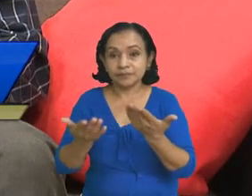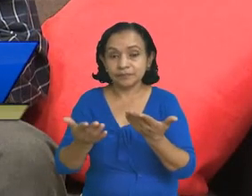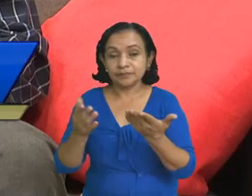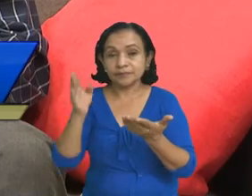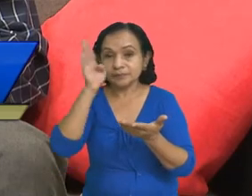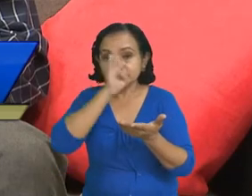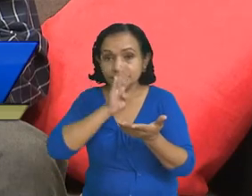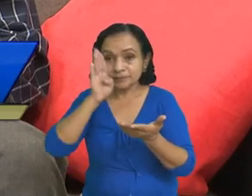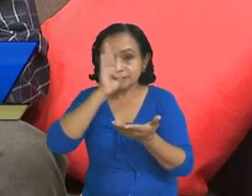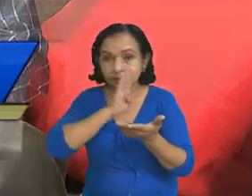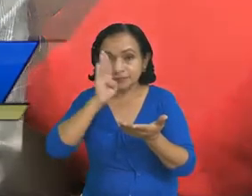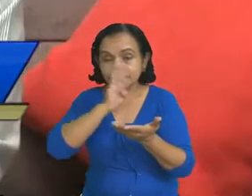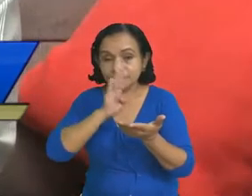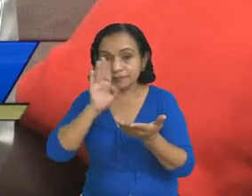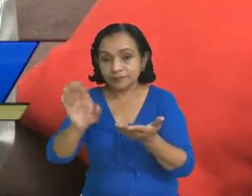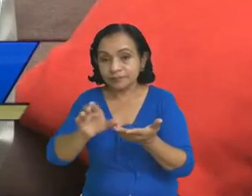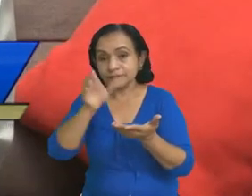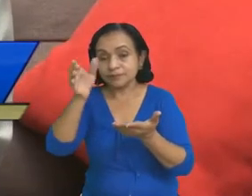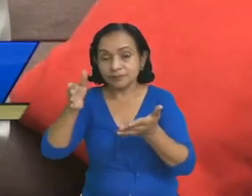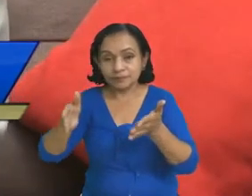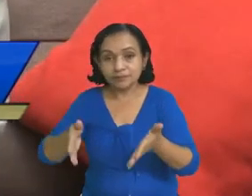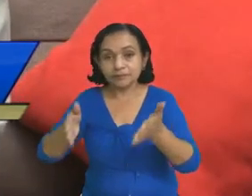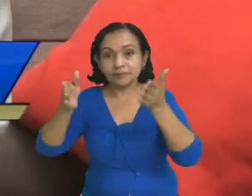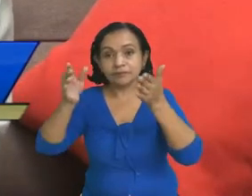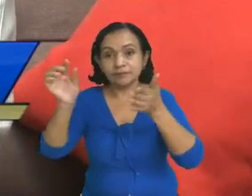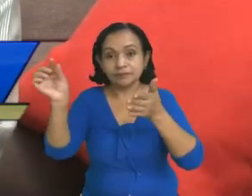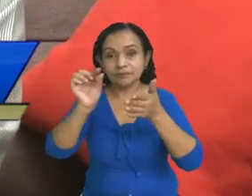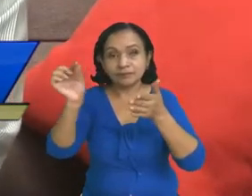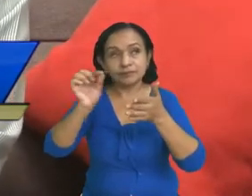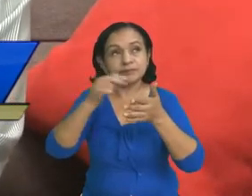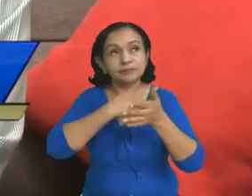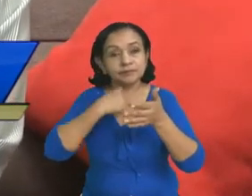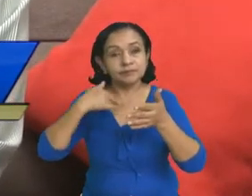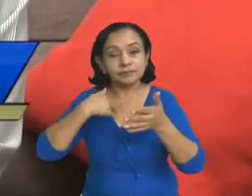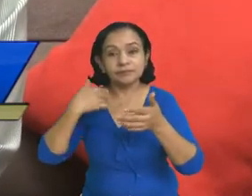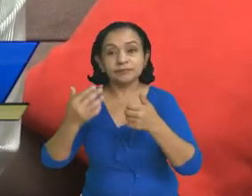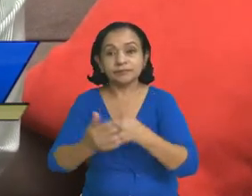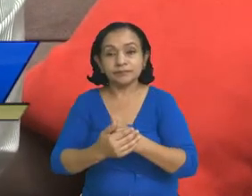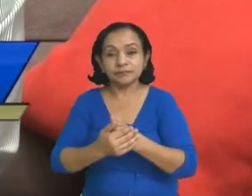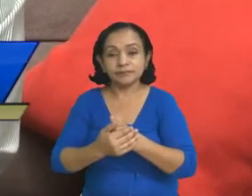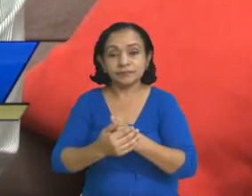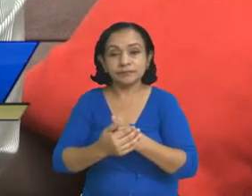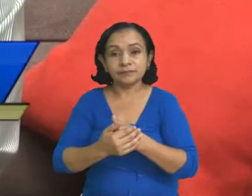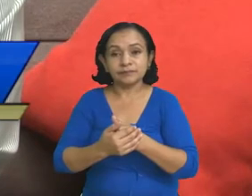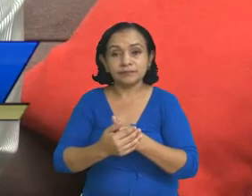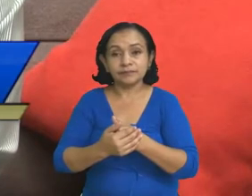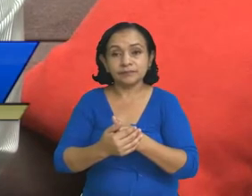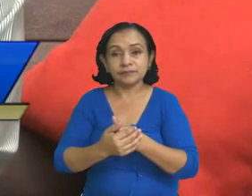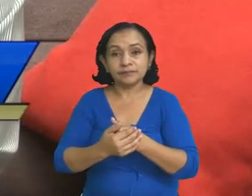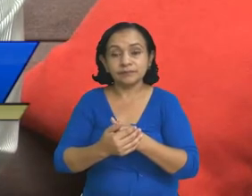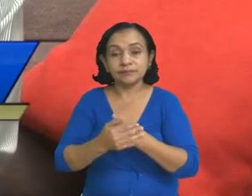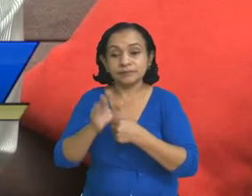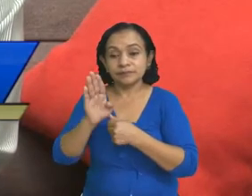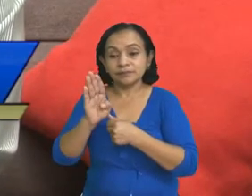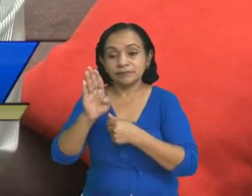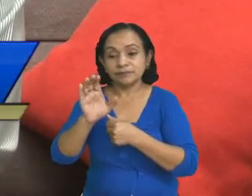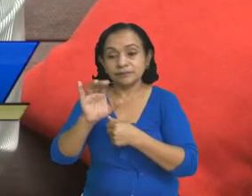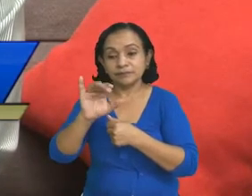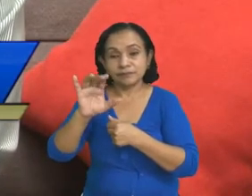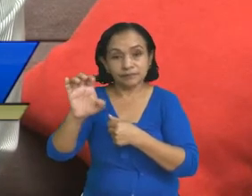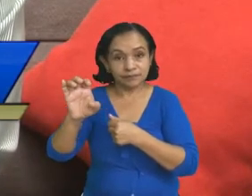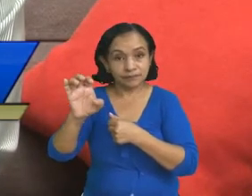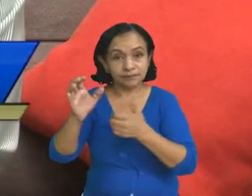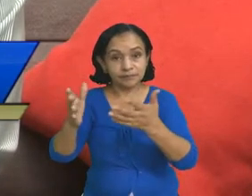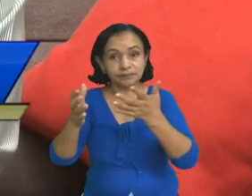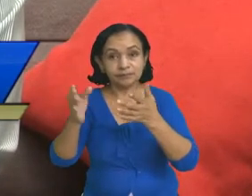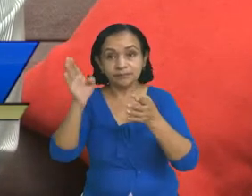de Bluefield, vamos a construir otra nueva subestación, que es un préstamo que estamos gestionando con el BESIN, ¿verdad? Okay.